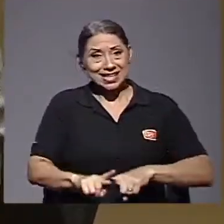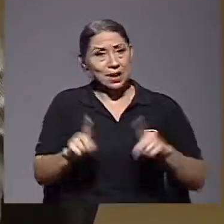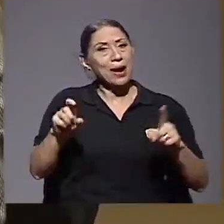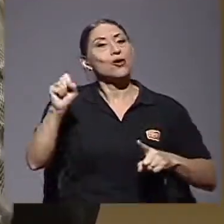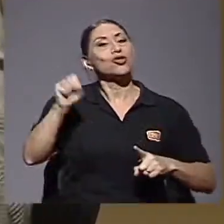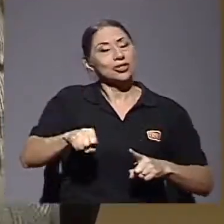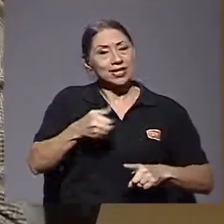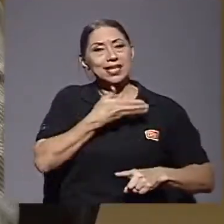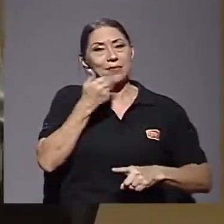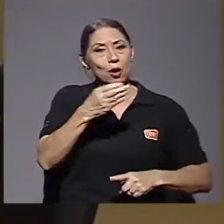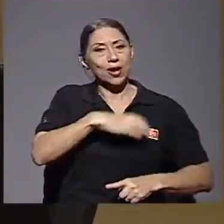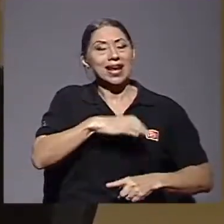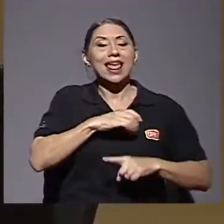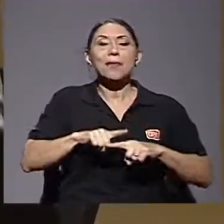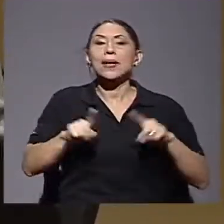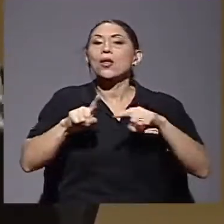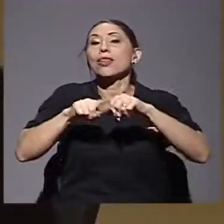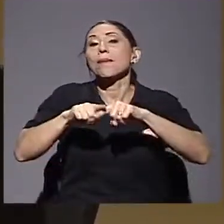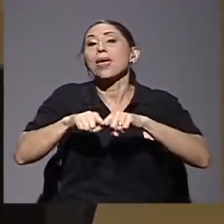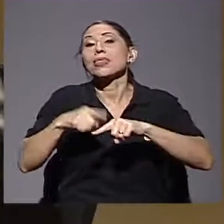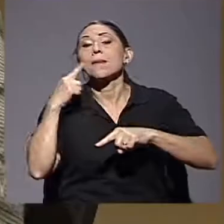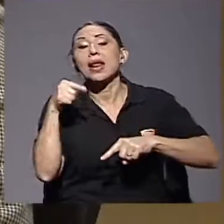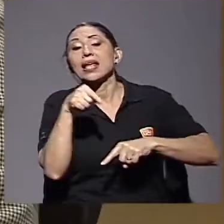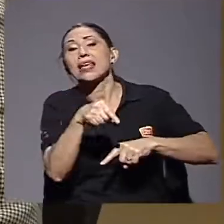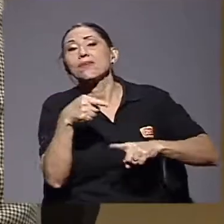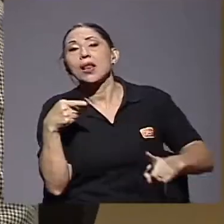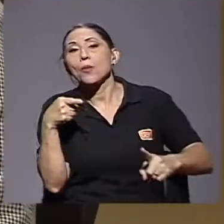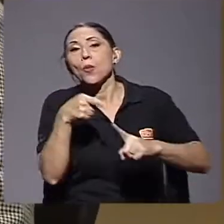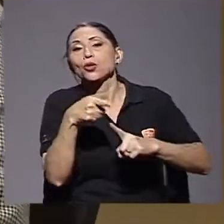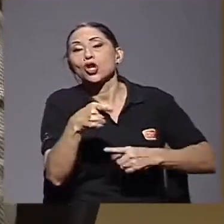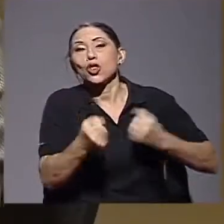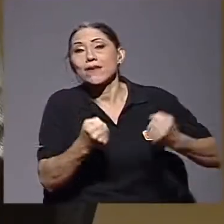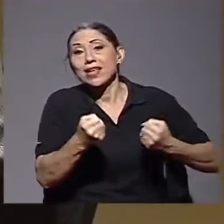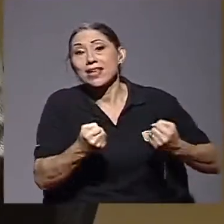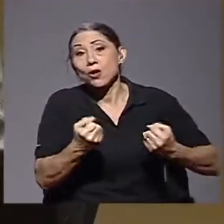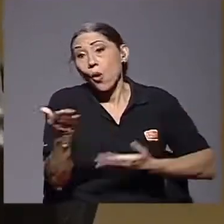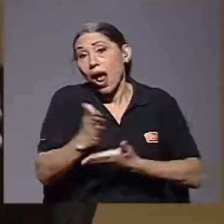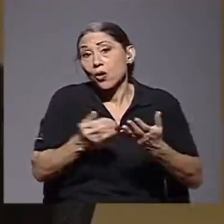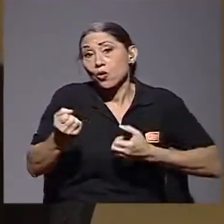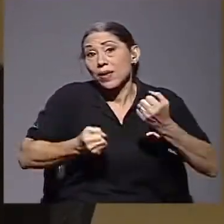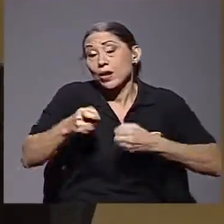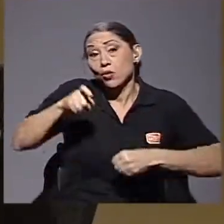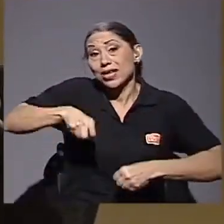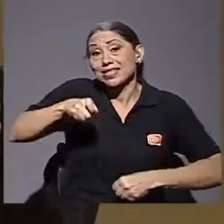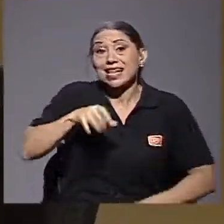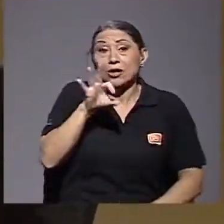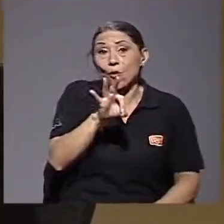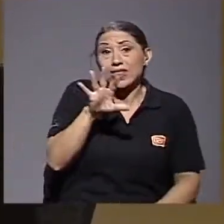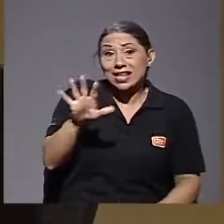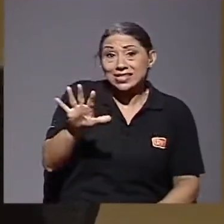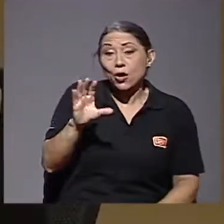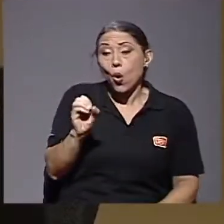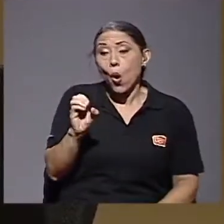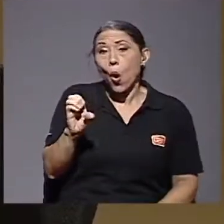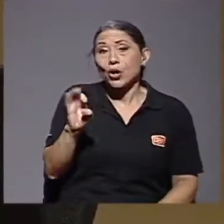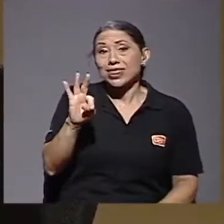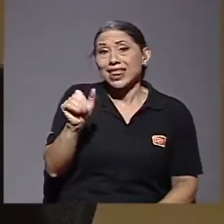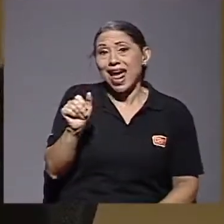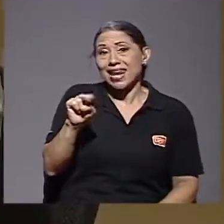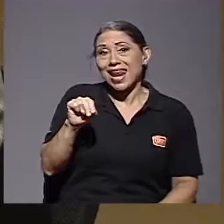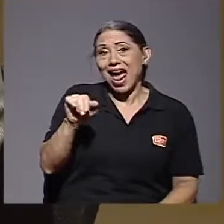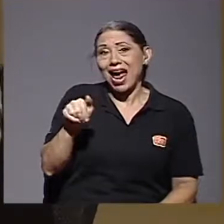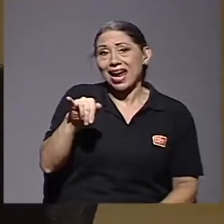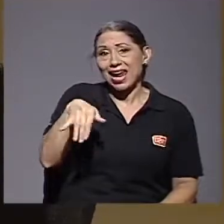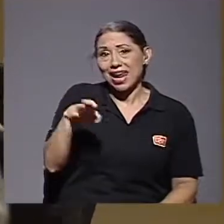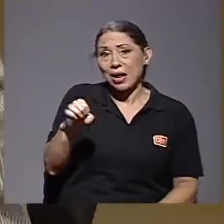mejor calidad, pero depende para el vehículo, para el propósito. O sea, hay vehículos que necesitan 95. La gran mayoría de vehículos hoy